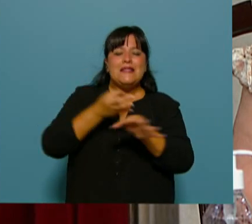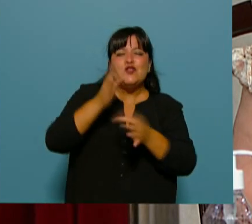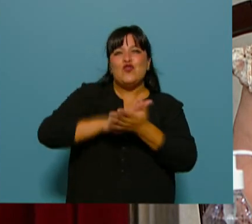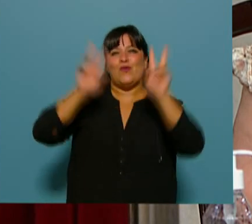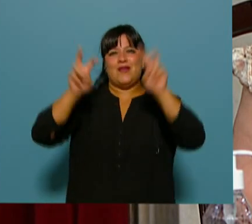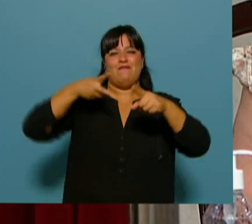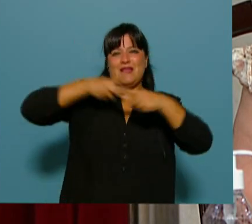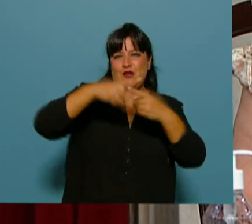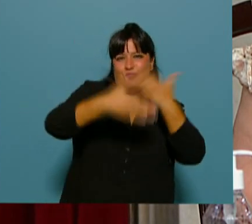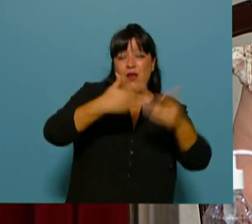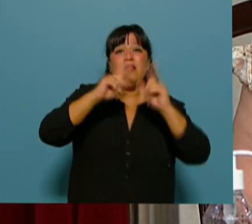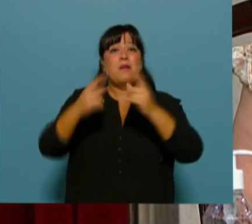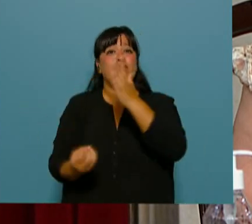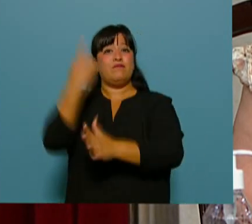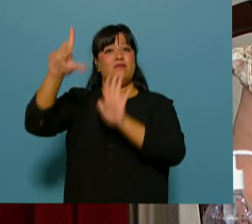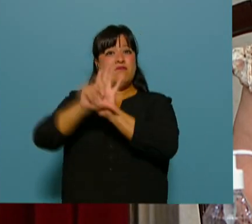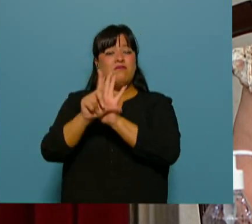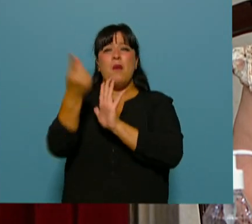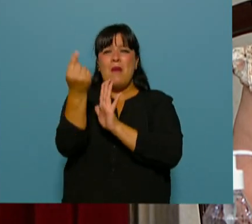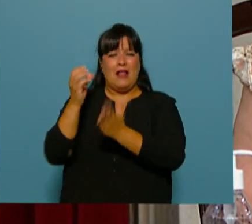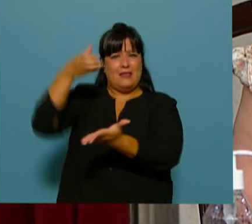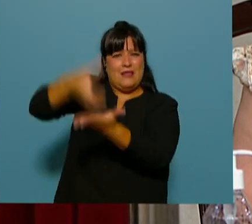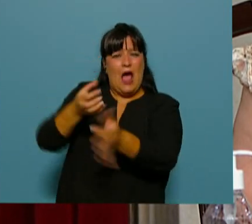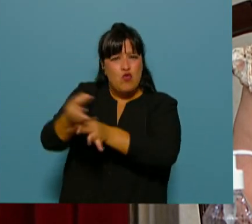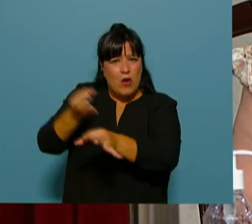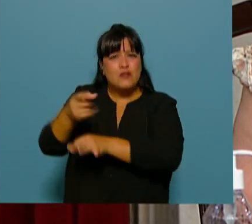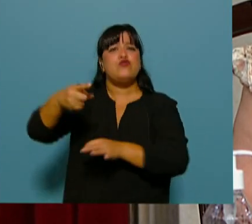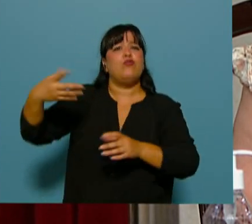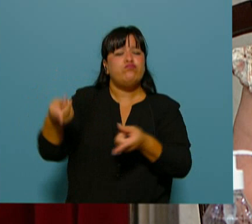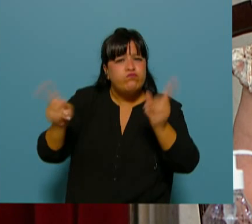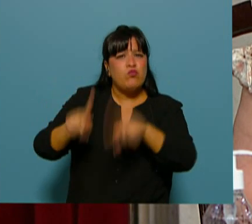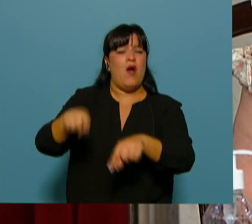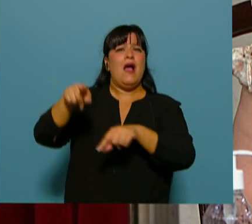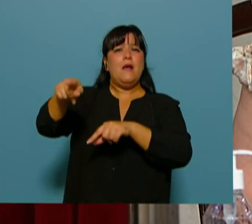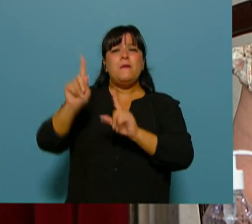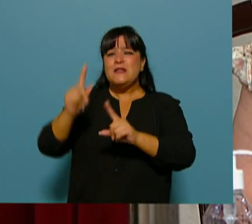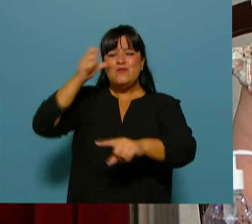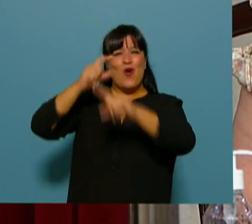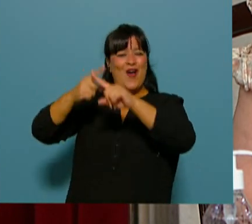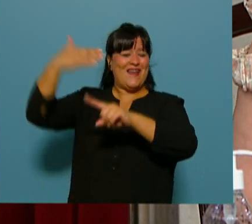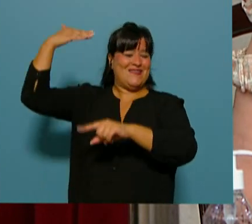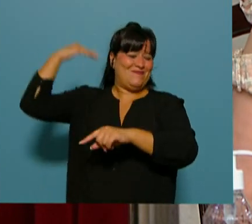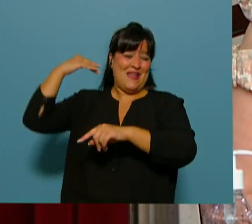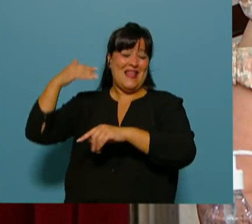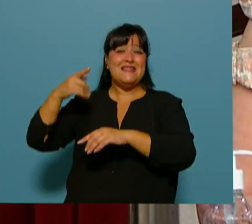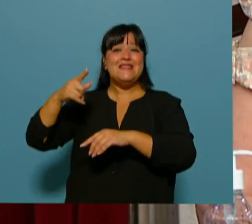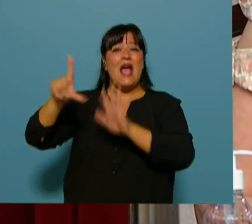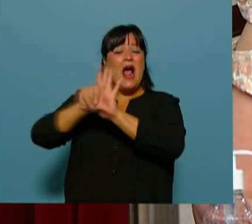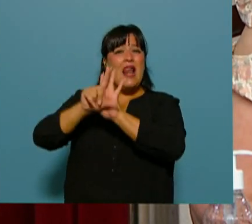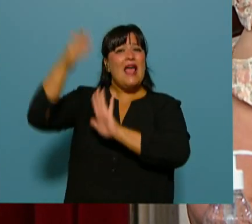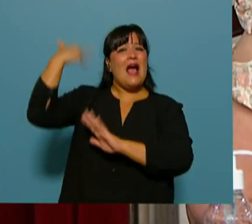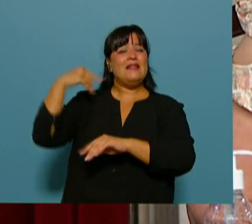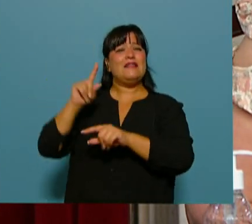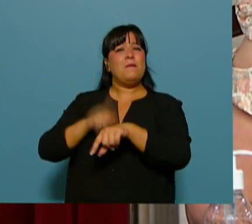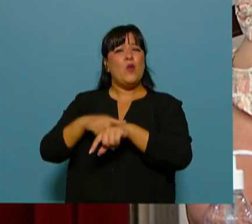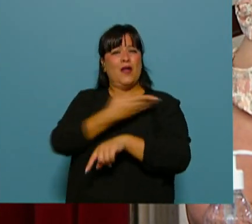Avanzaremos además en la creación de una nueva ley de financiamiento educativa, recuperando la más importante experiencia de la ley creada durante el